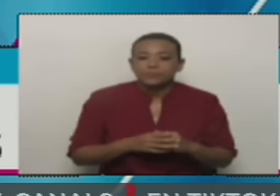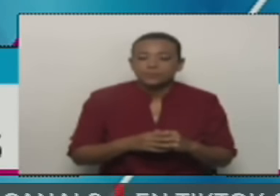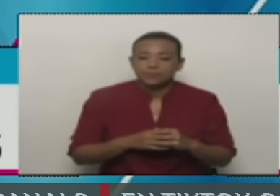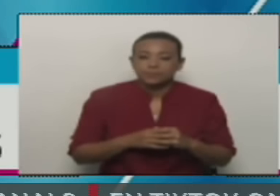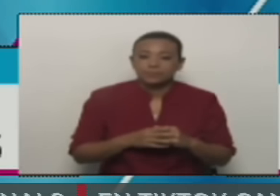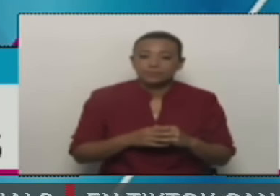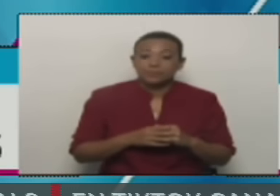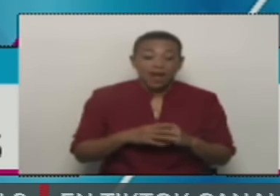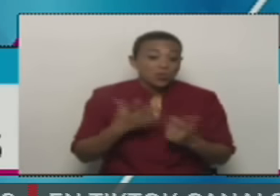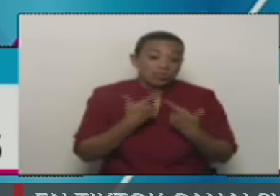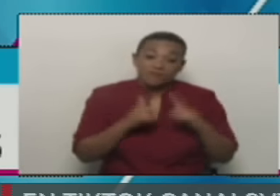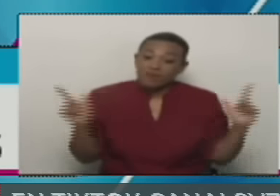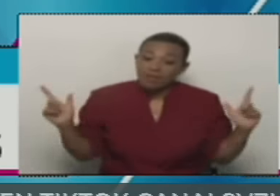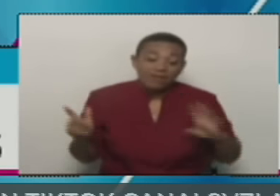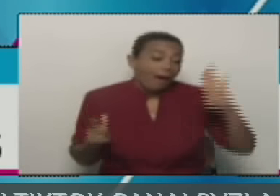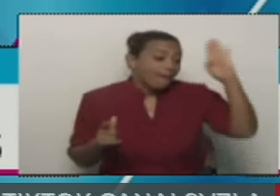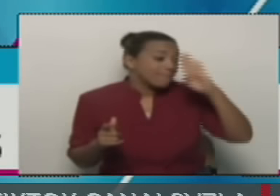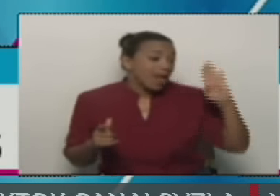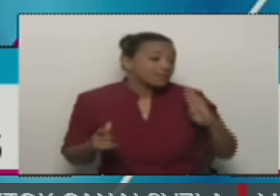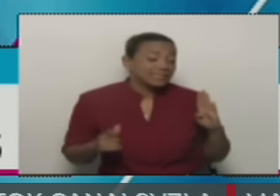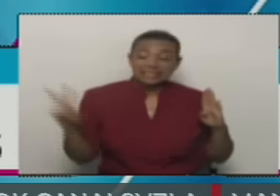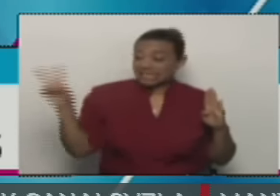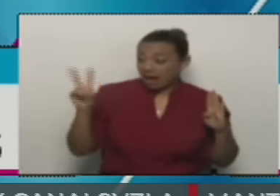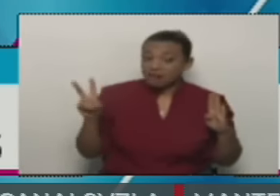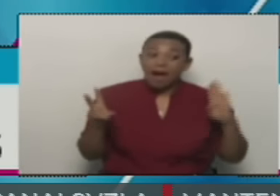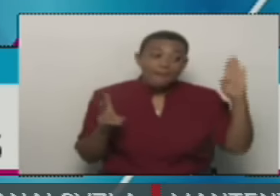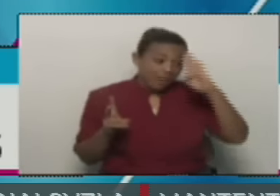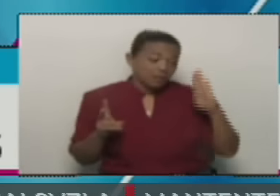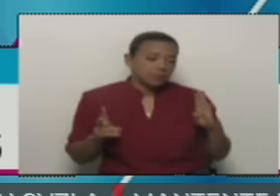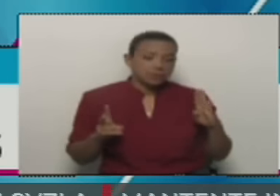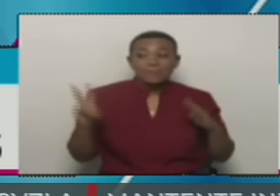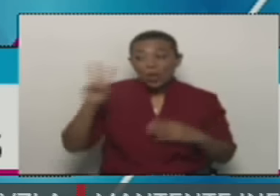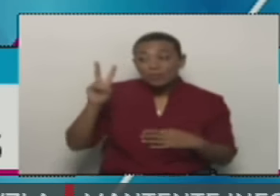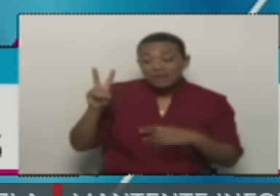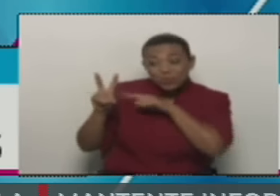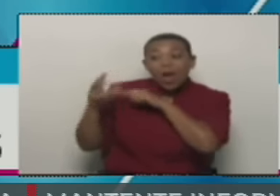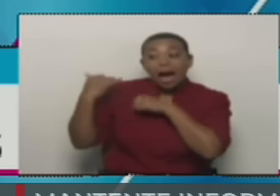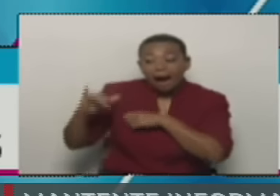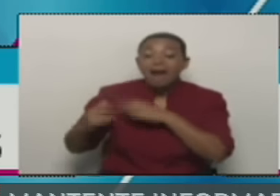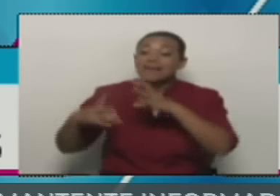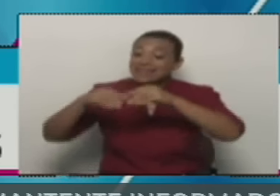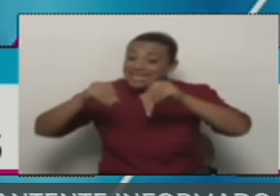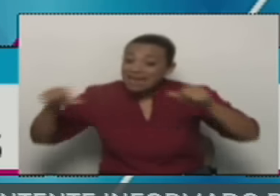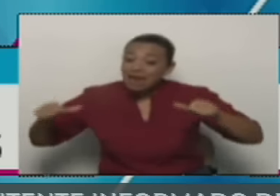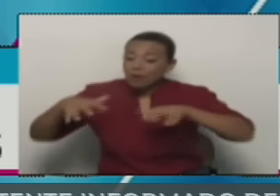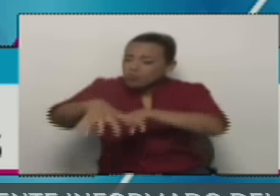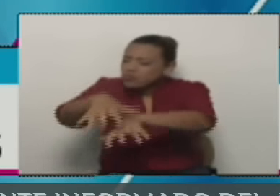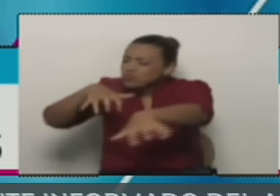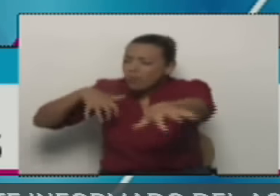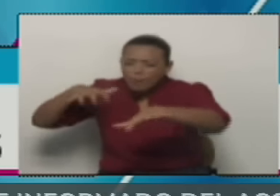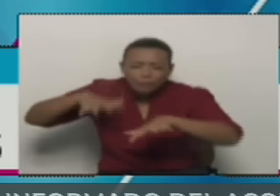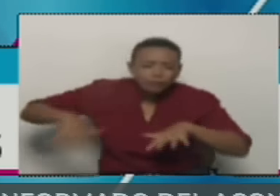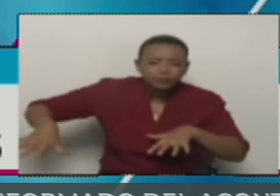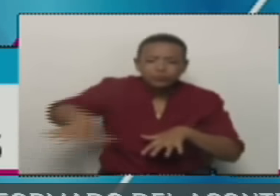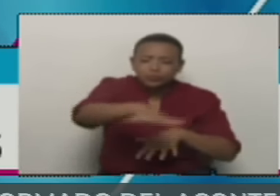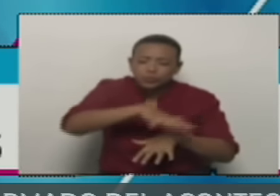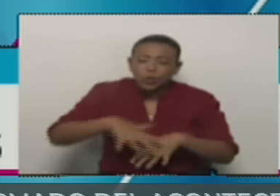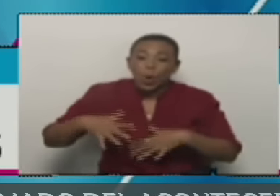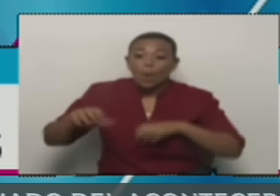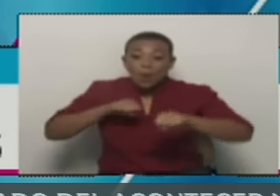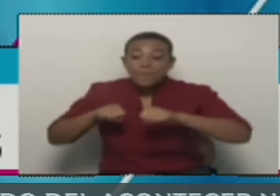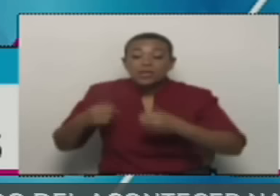Y es una diferencia. Aquí tienen tierra y tienen quien los apoye, aquí en Venezuela. Movimiento con Tierra.